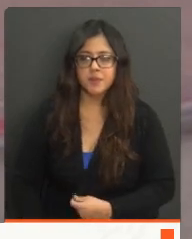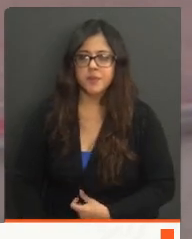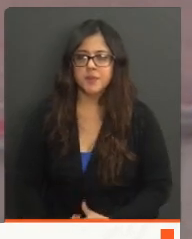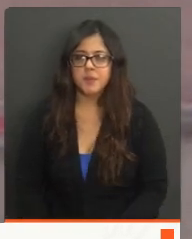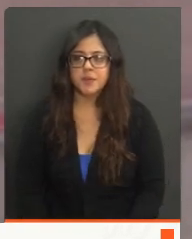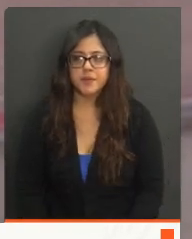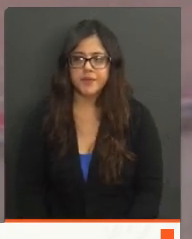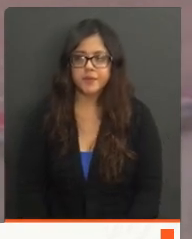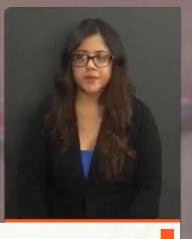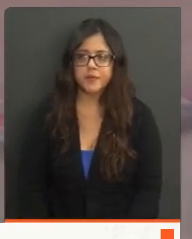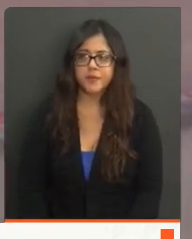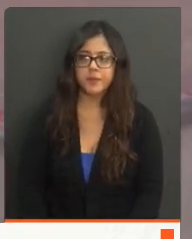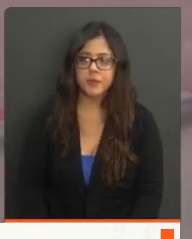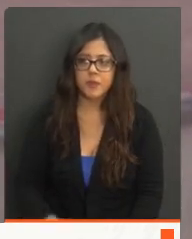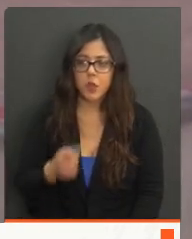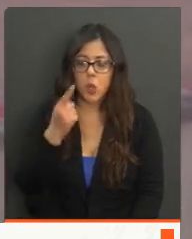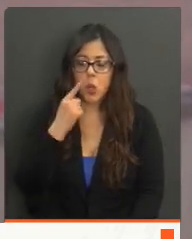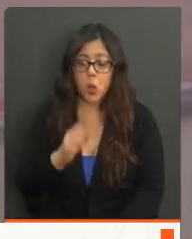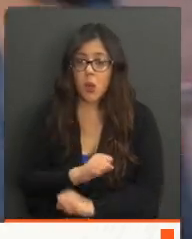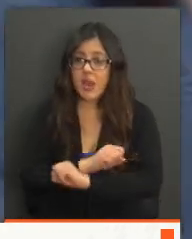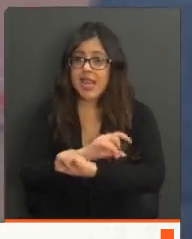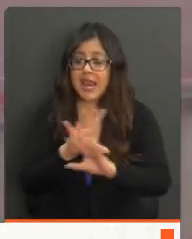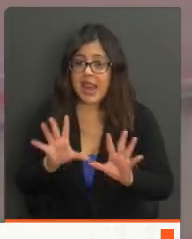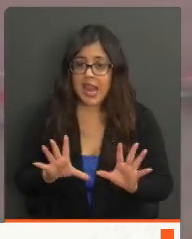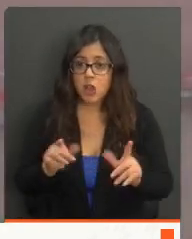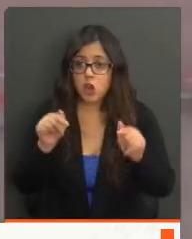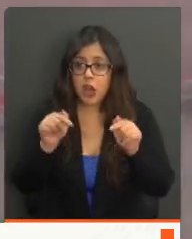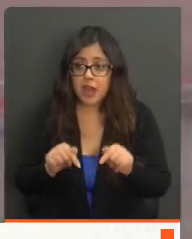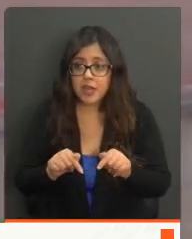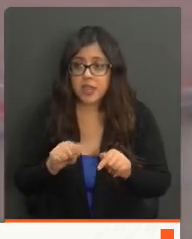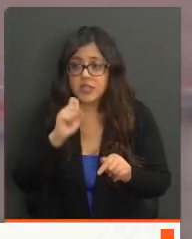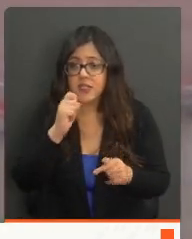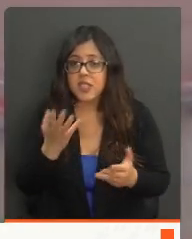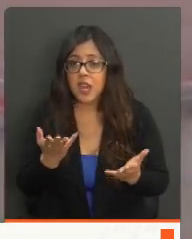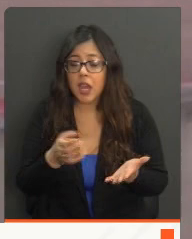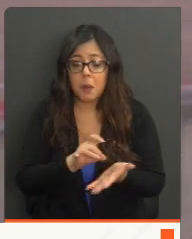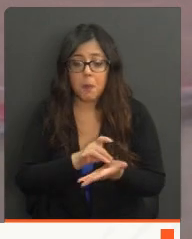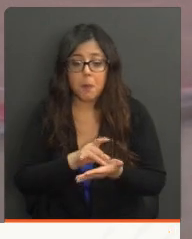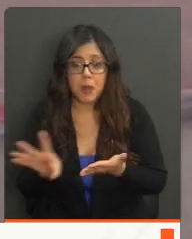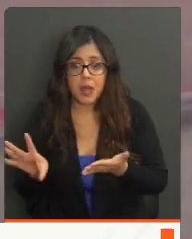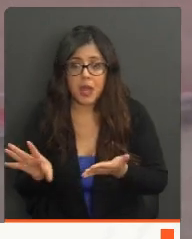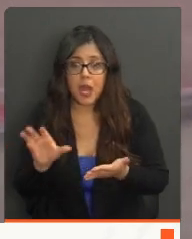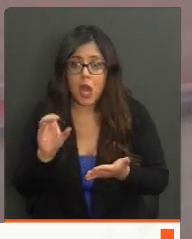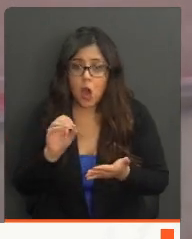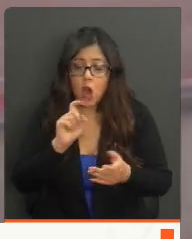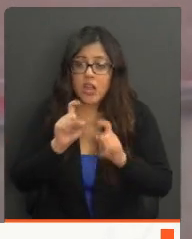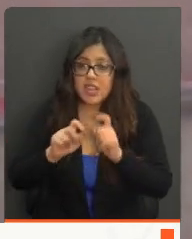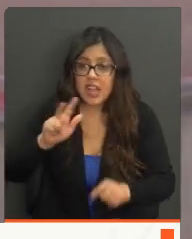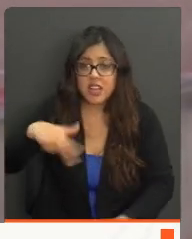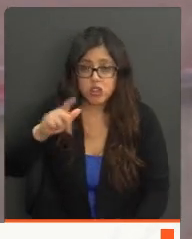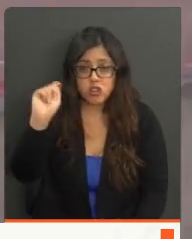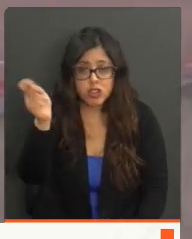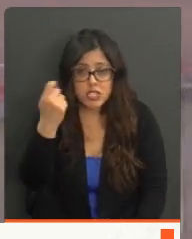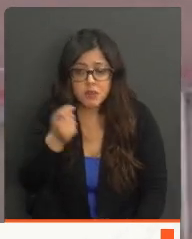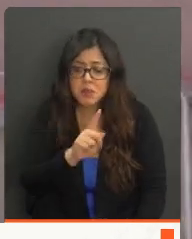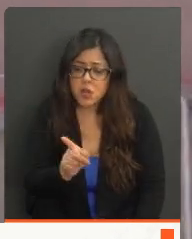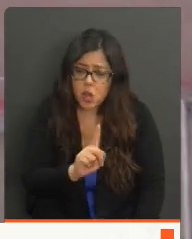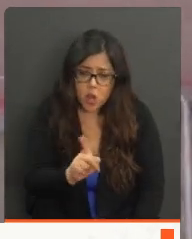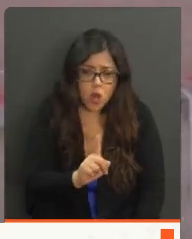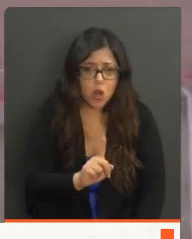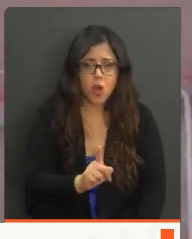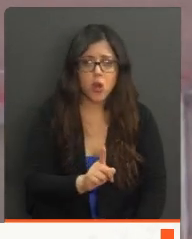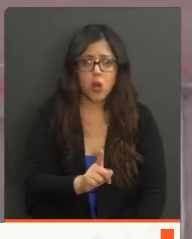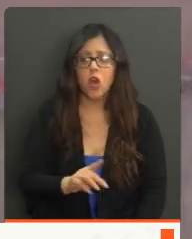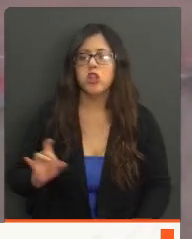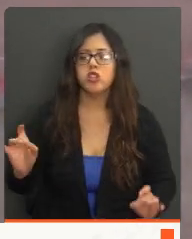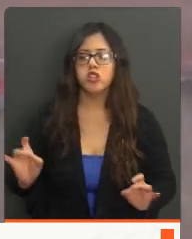absoluto, y esto hay que dejarlo muy claro, significa que alguien esté planteando eliminar o cuestionar el 18 de septiembre, sino que en la